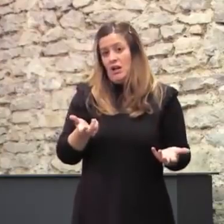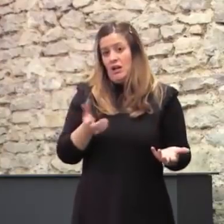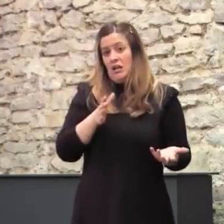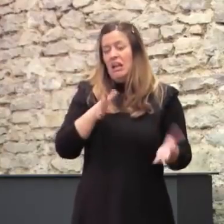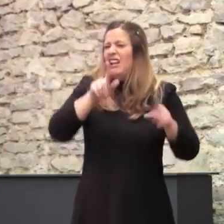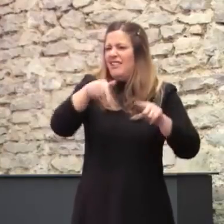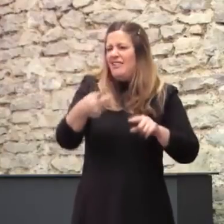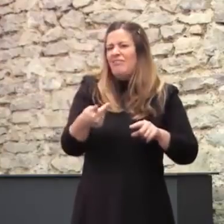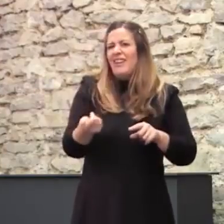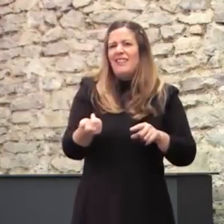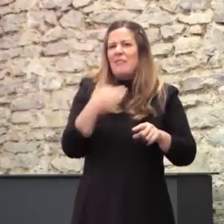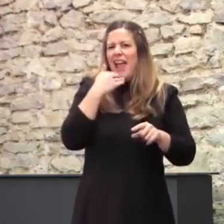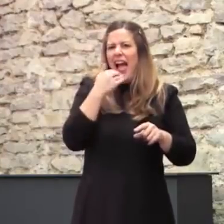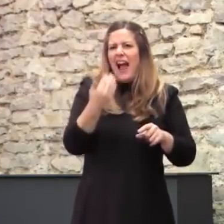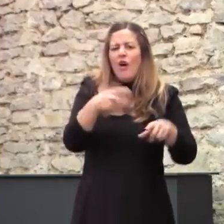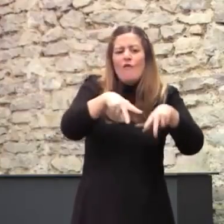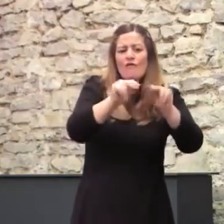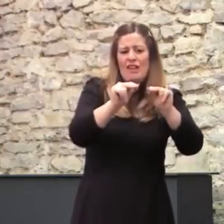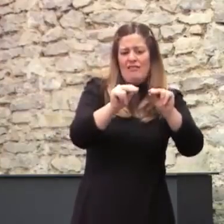acabar mal algo que es tan bonito.